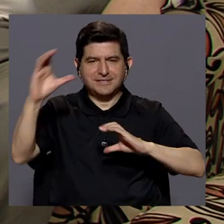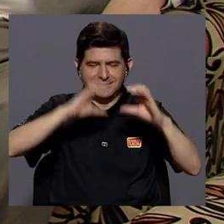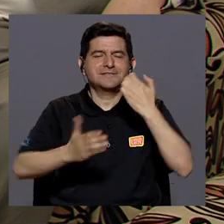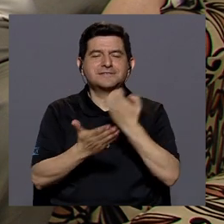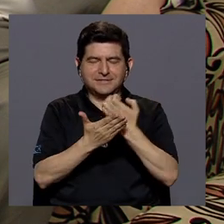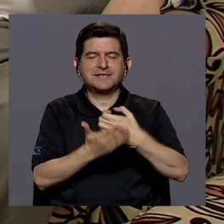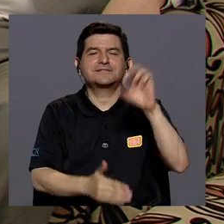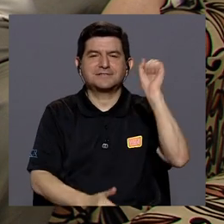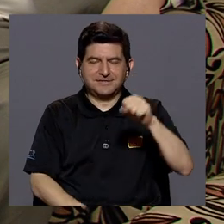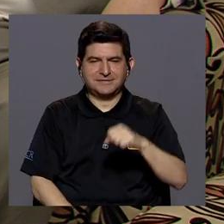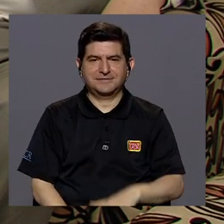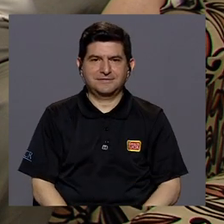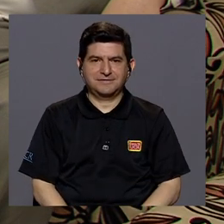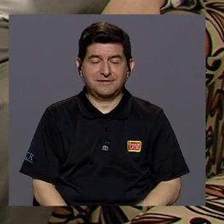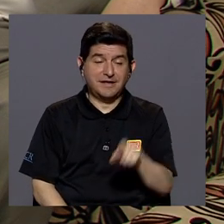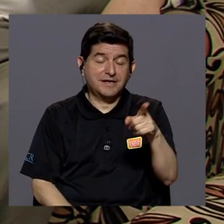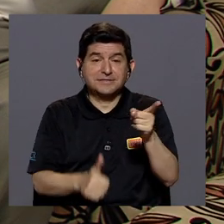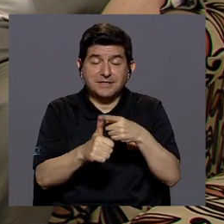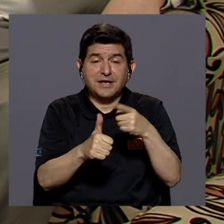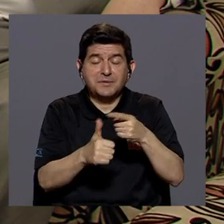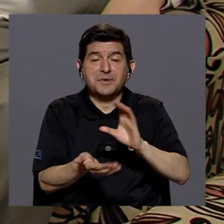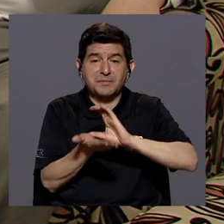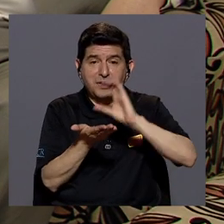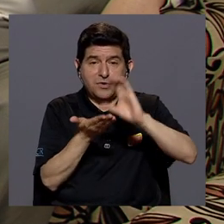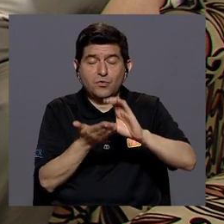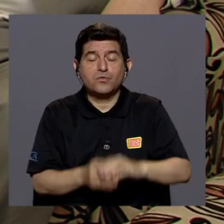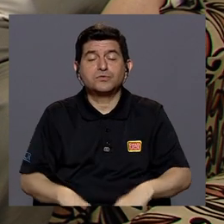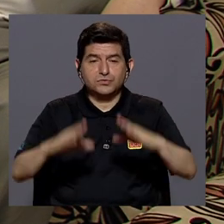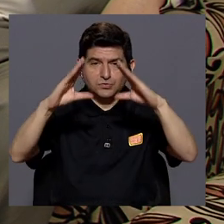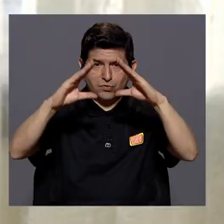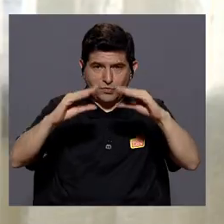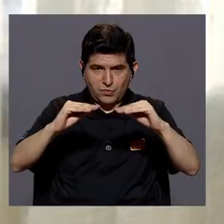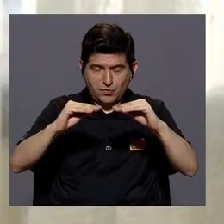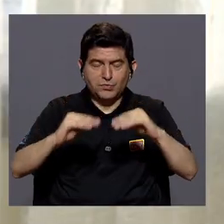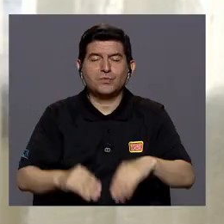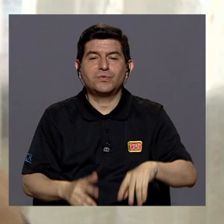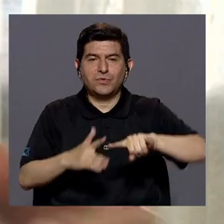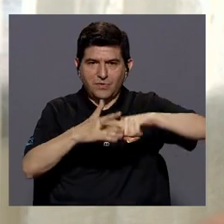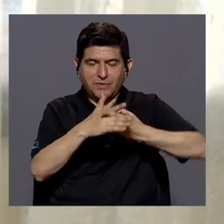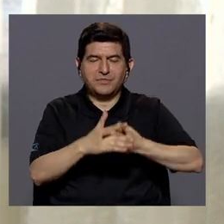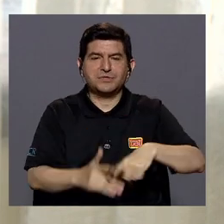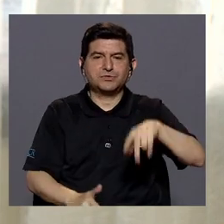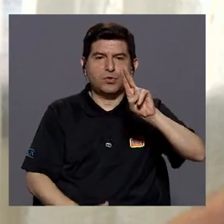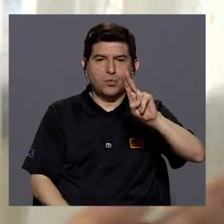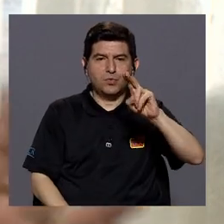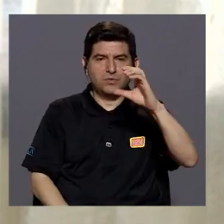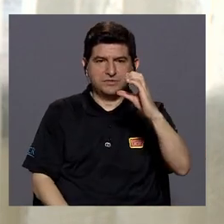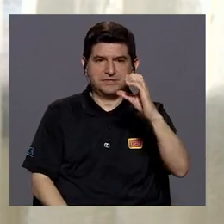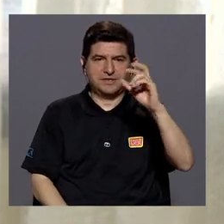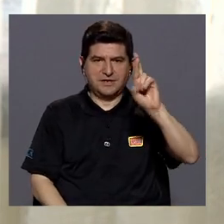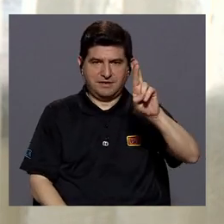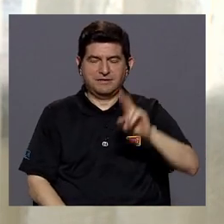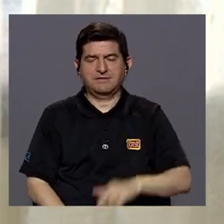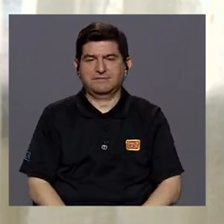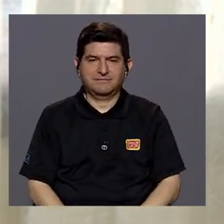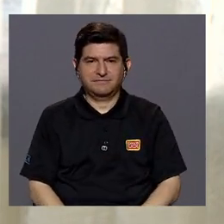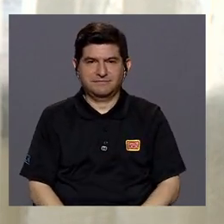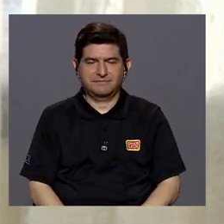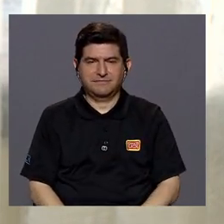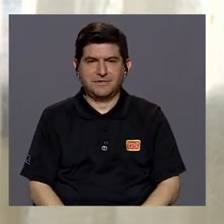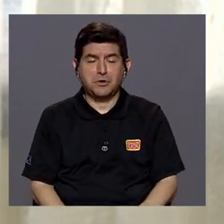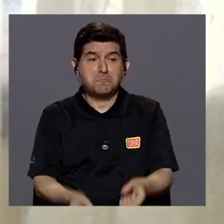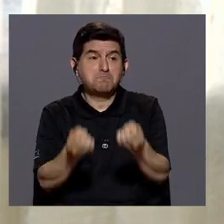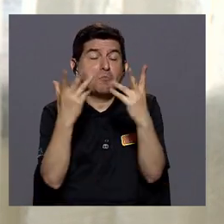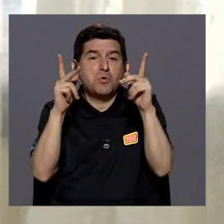económicas, sí. Ese fue el primer curso nocturno que empezó la UCR. Y claro, acudieron un montón